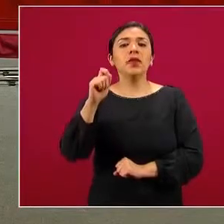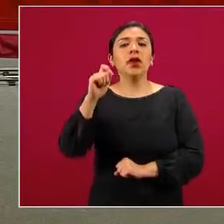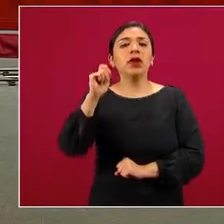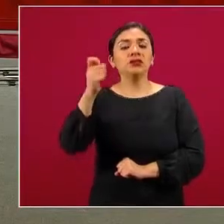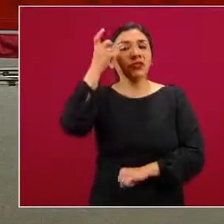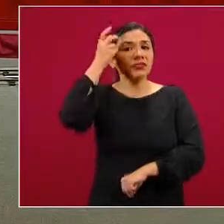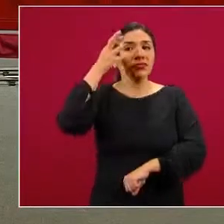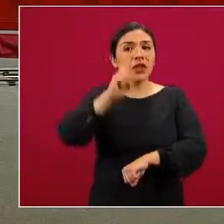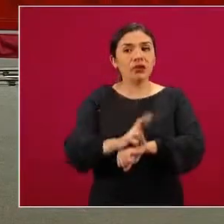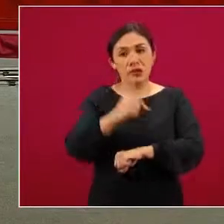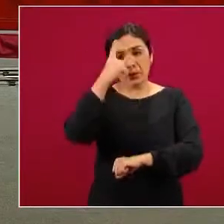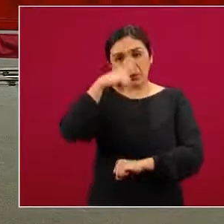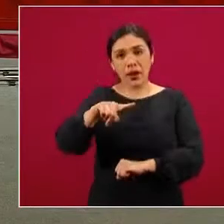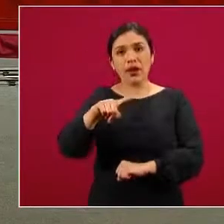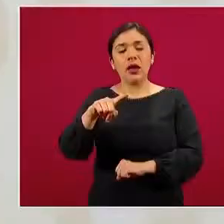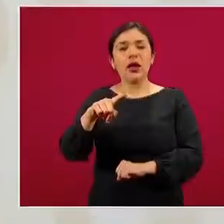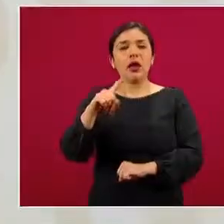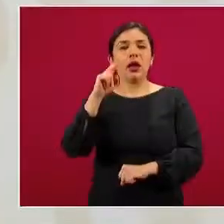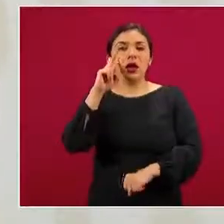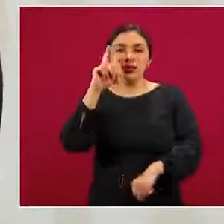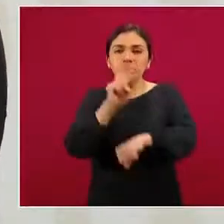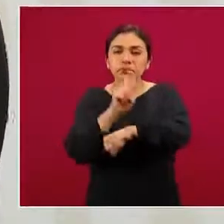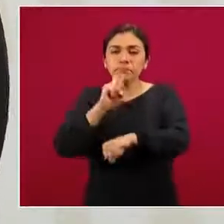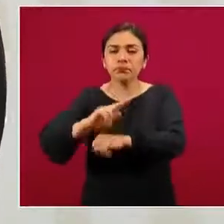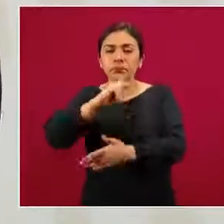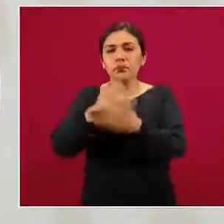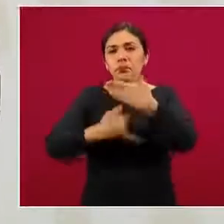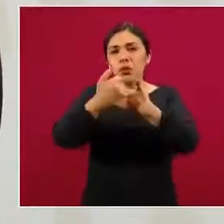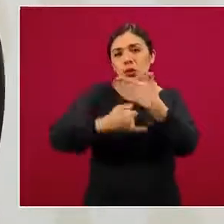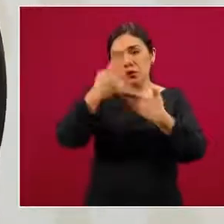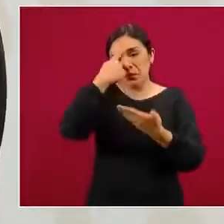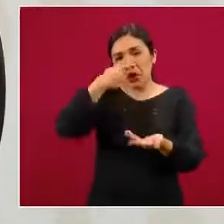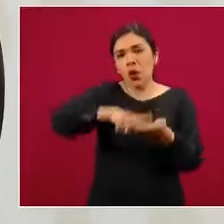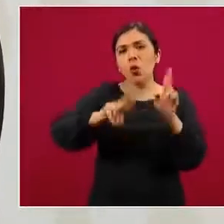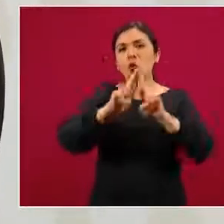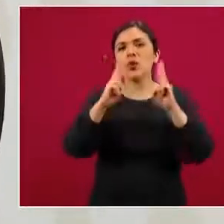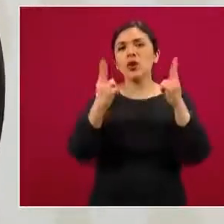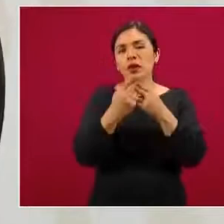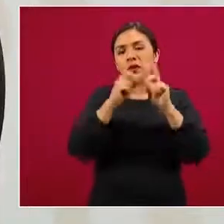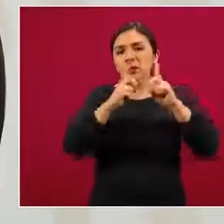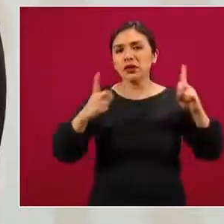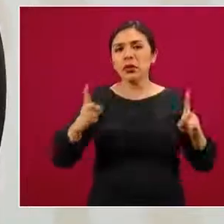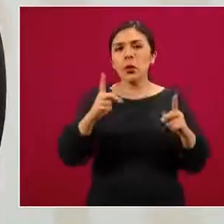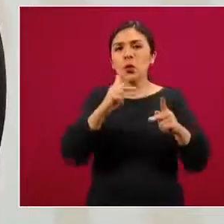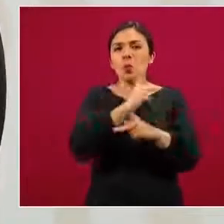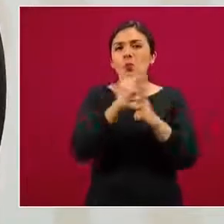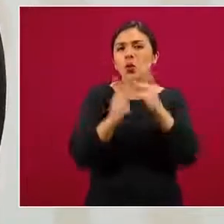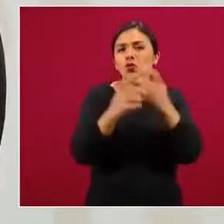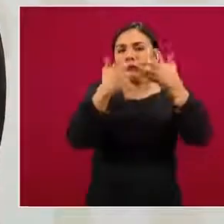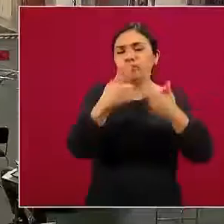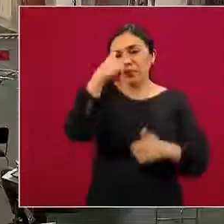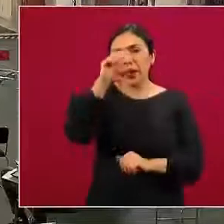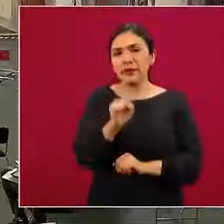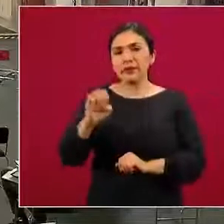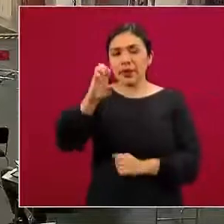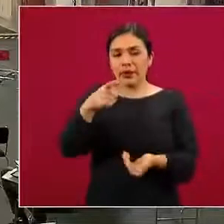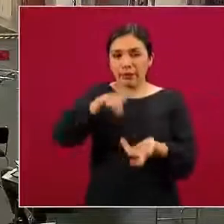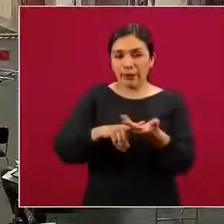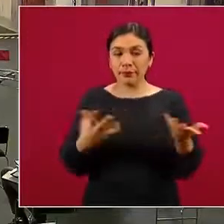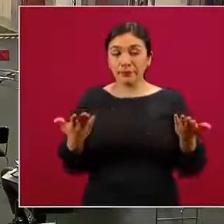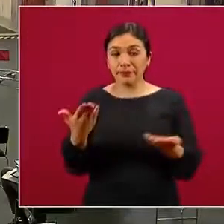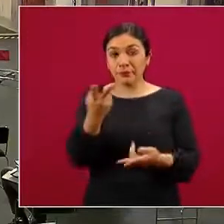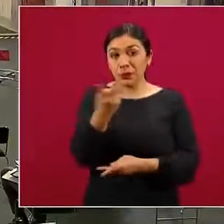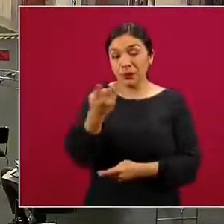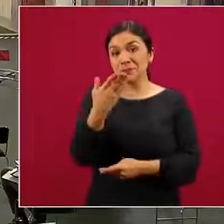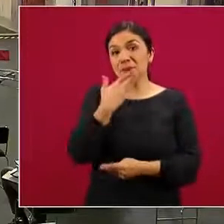Ella es directora de seguimiento de proyectos en la Unidad de Desarrollo Productivo de la Secretaría de Economía. Muy